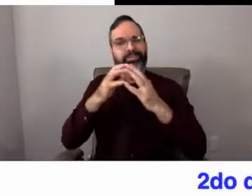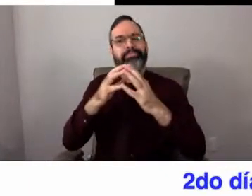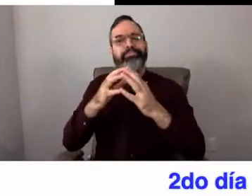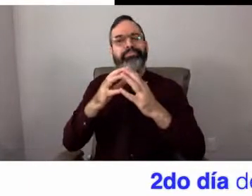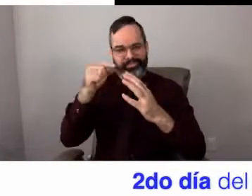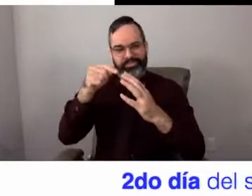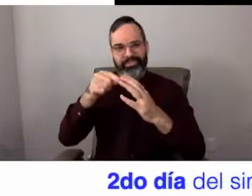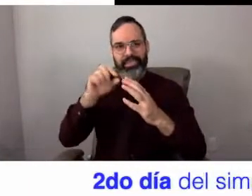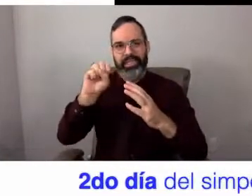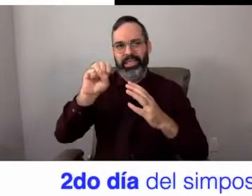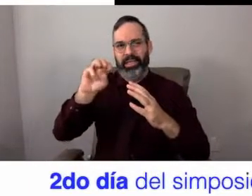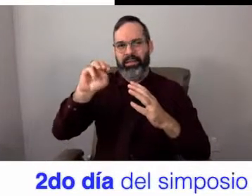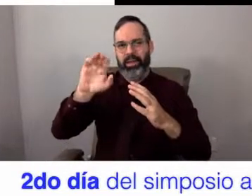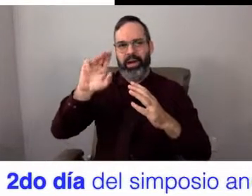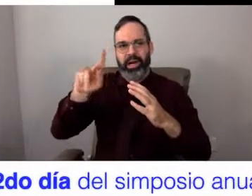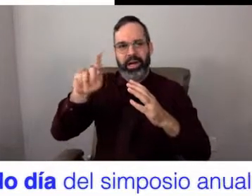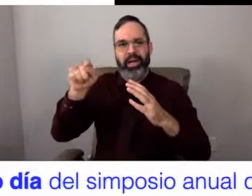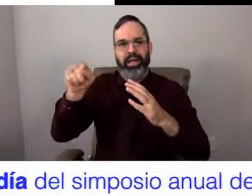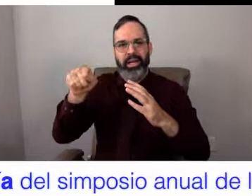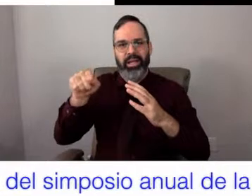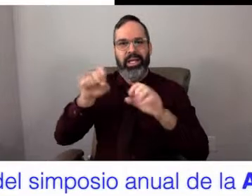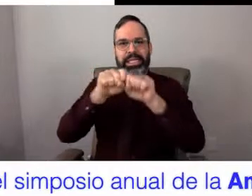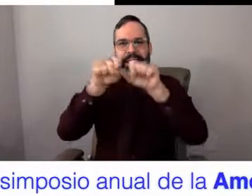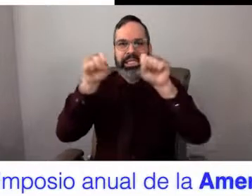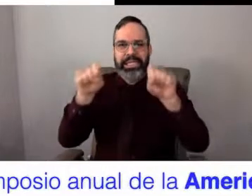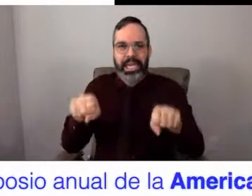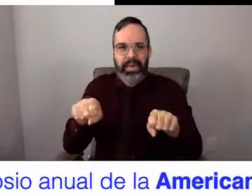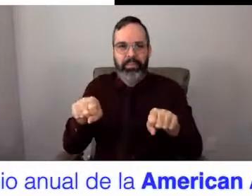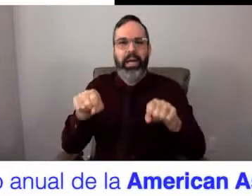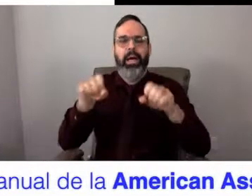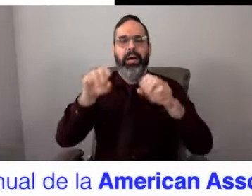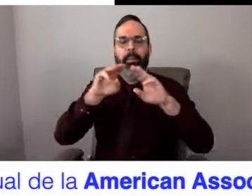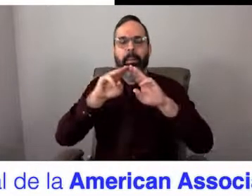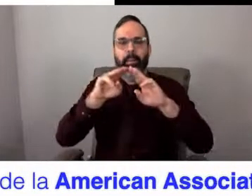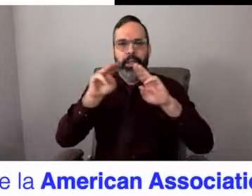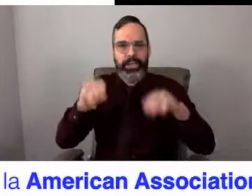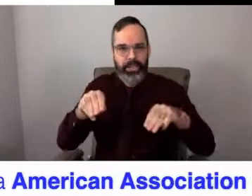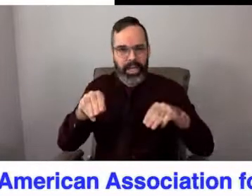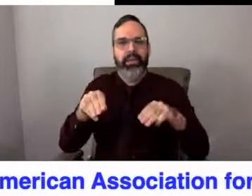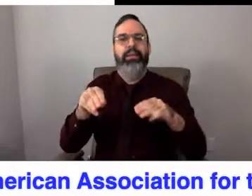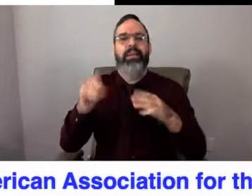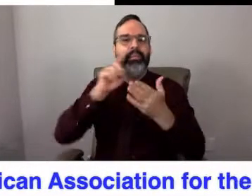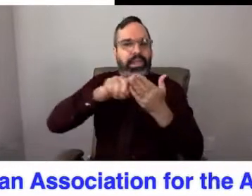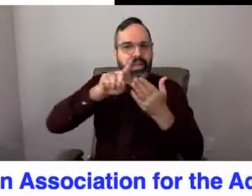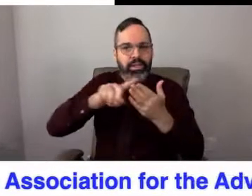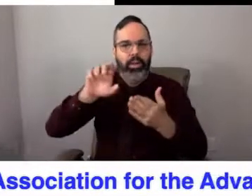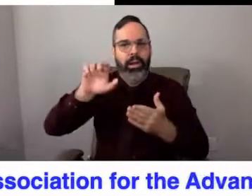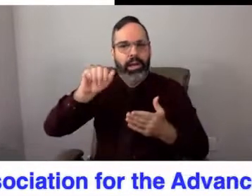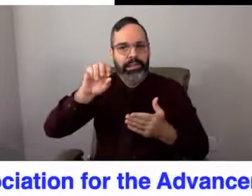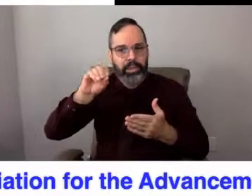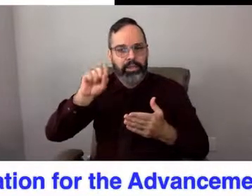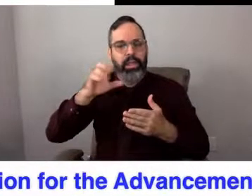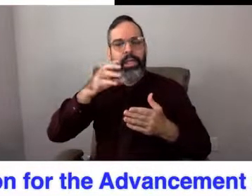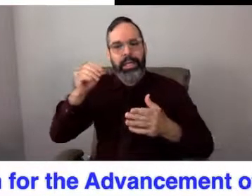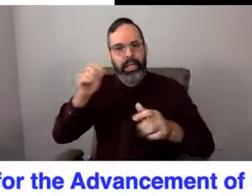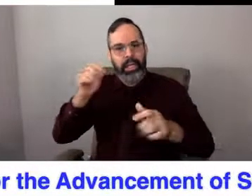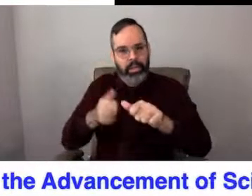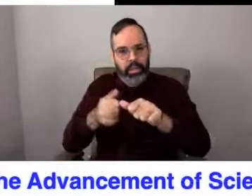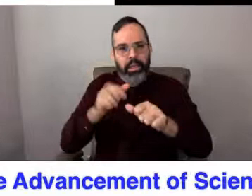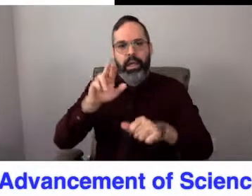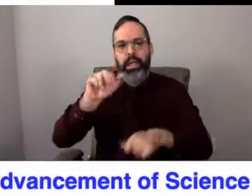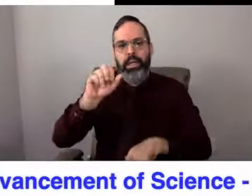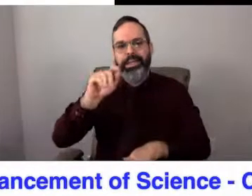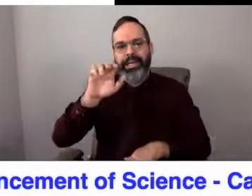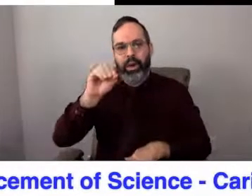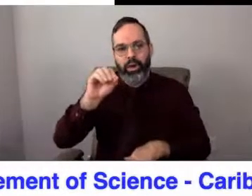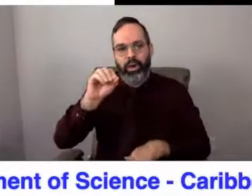SMERC, que es el Sistema Municipal de Investigación de Casos y Rastreo de Contactos. SMERC